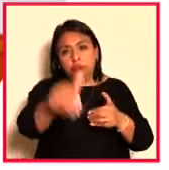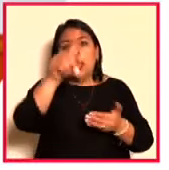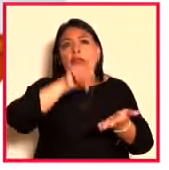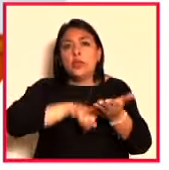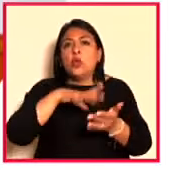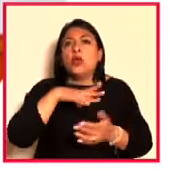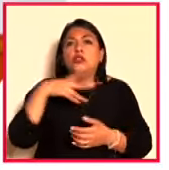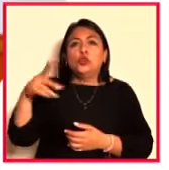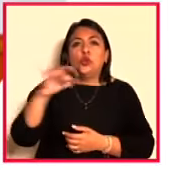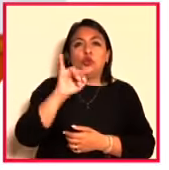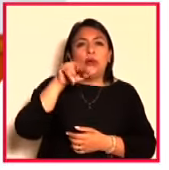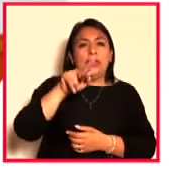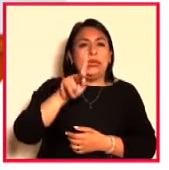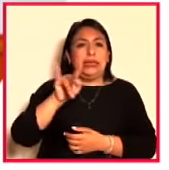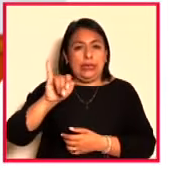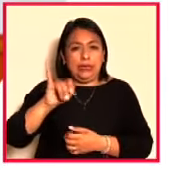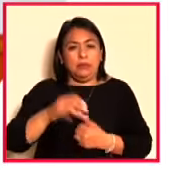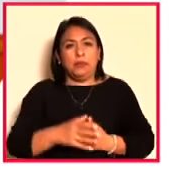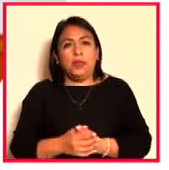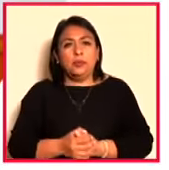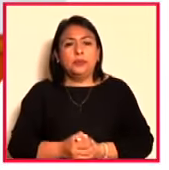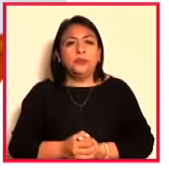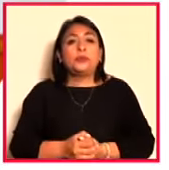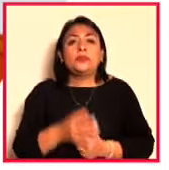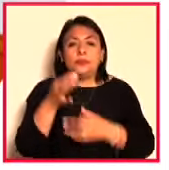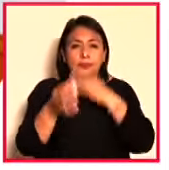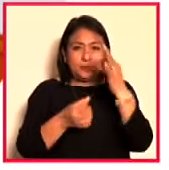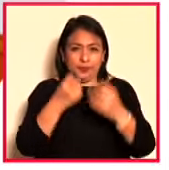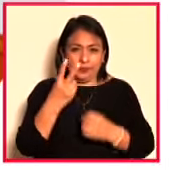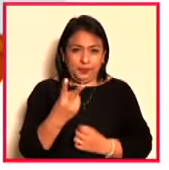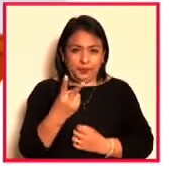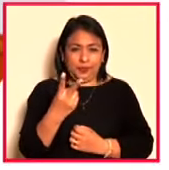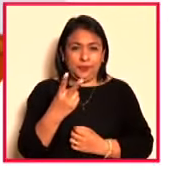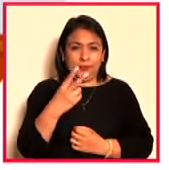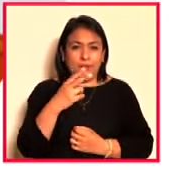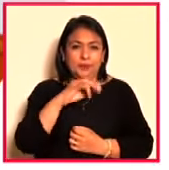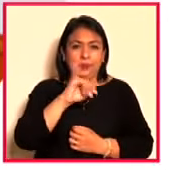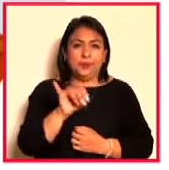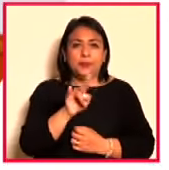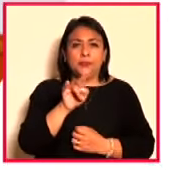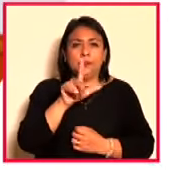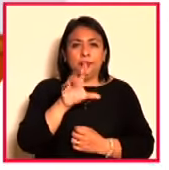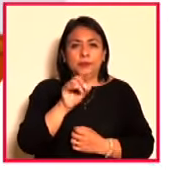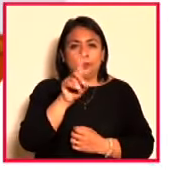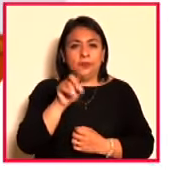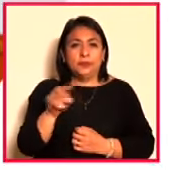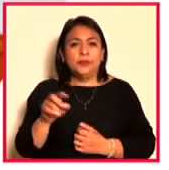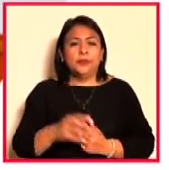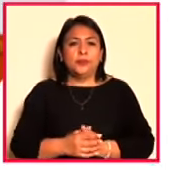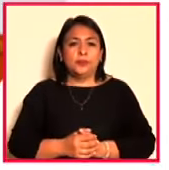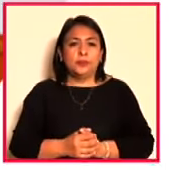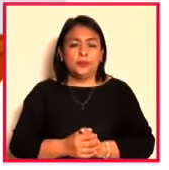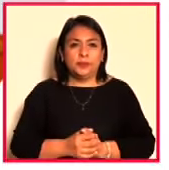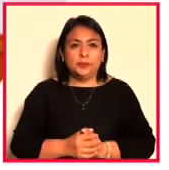Nacional de los Pueblos Indígenas. Noticias 22, Julio López.